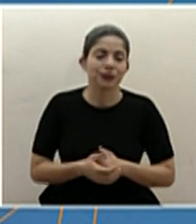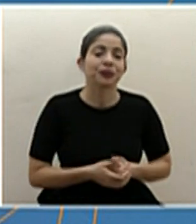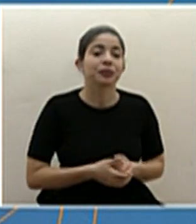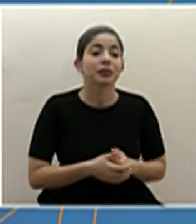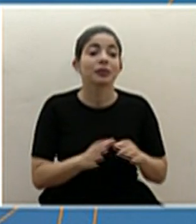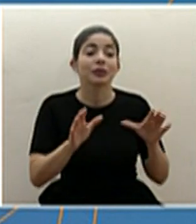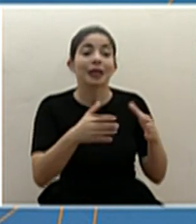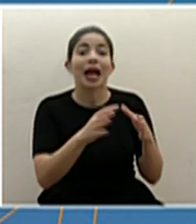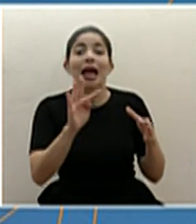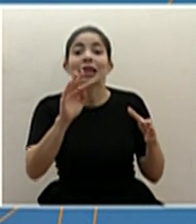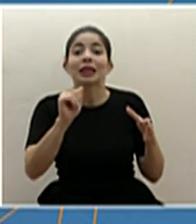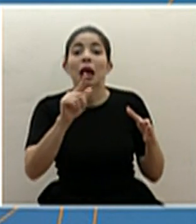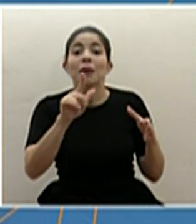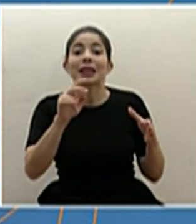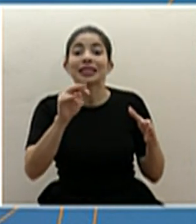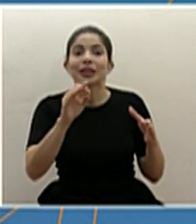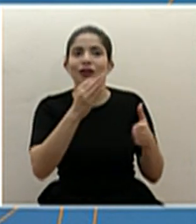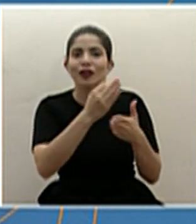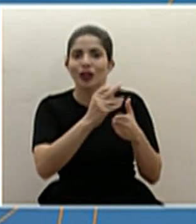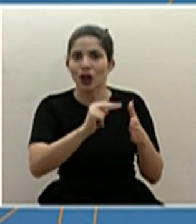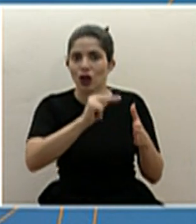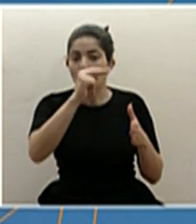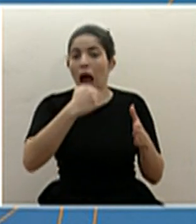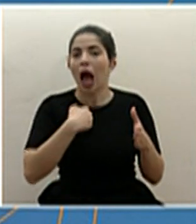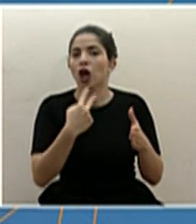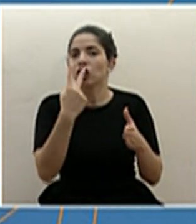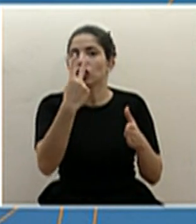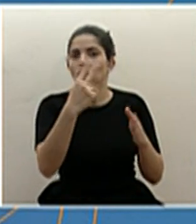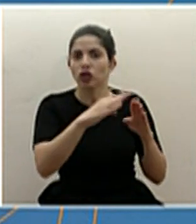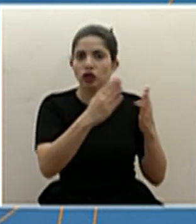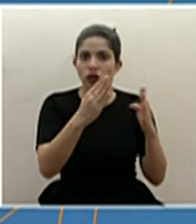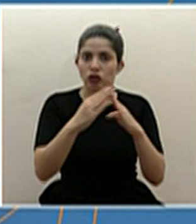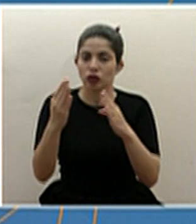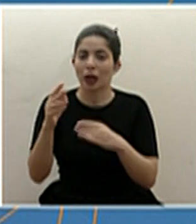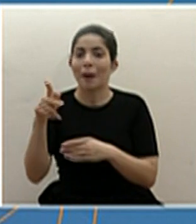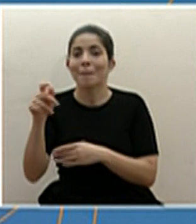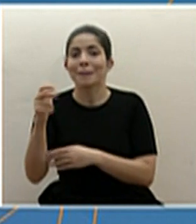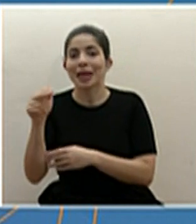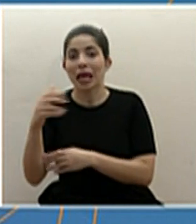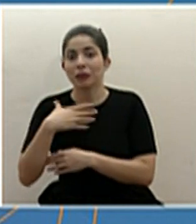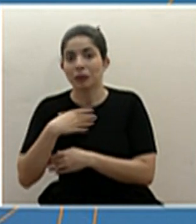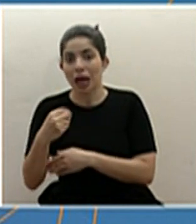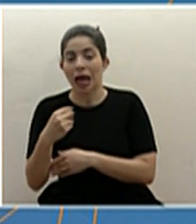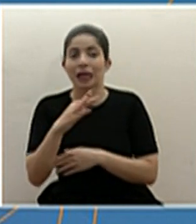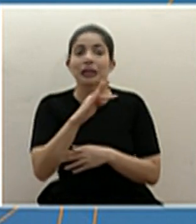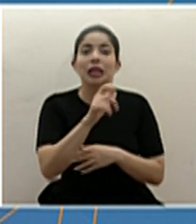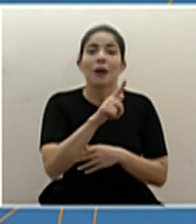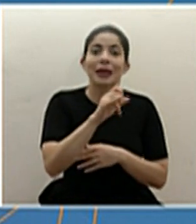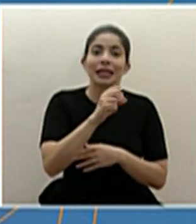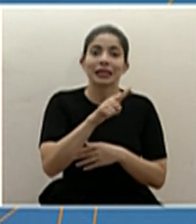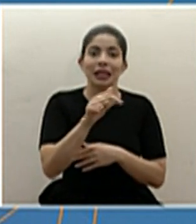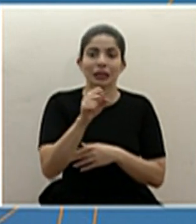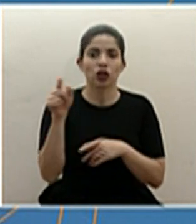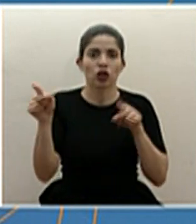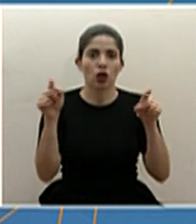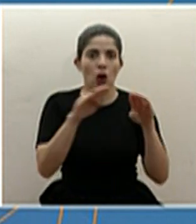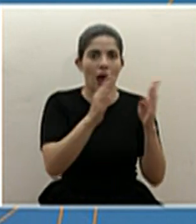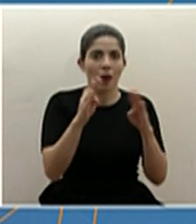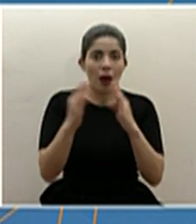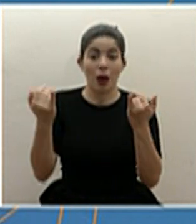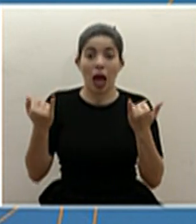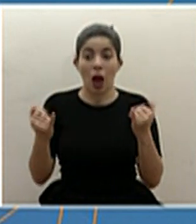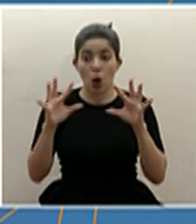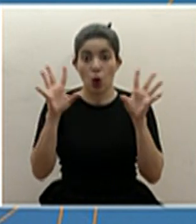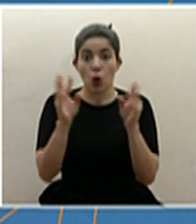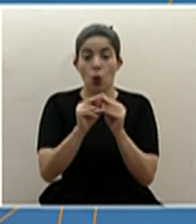Y en el sector de Tablillas, frontera norte, recuerden que tenemos 2 pasos habilitados, Tablillas y Peñas Blancas. De momento, entre ayer y hoy, lo que tenemos son